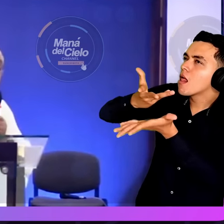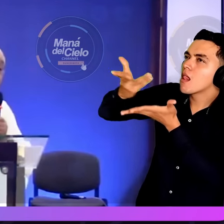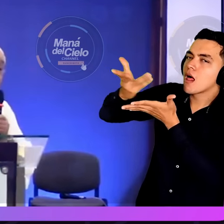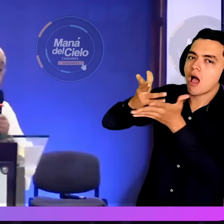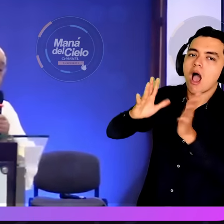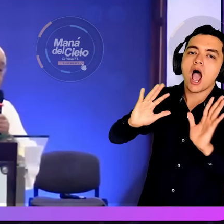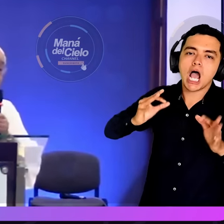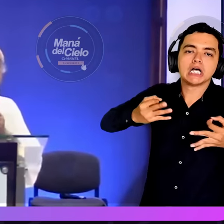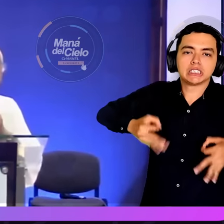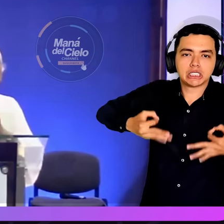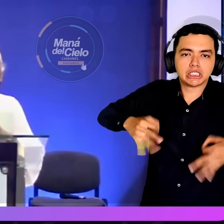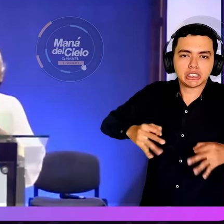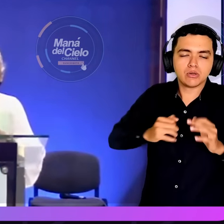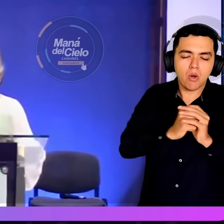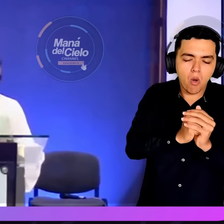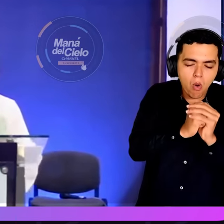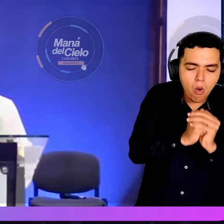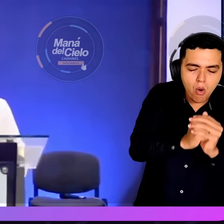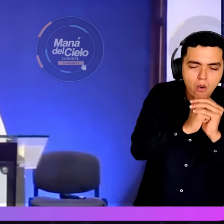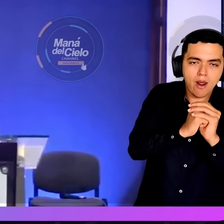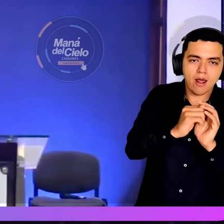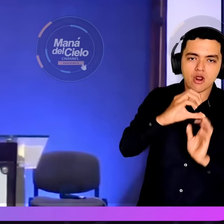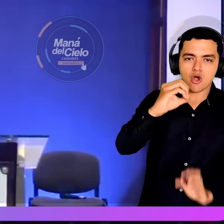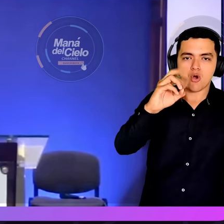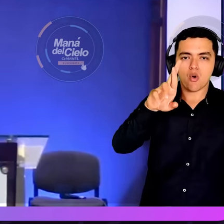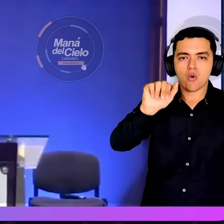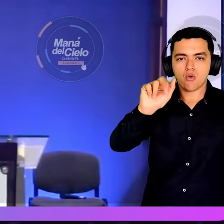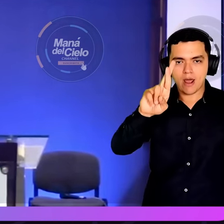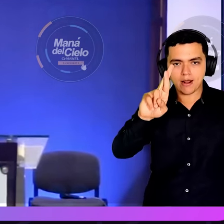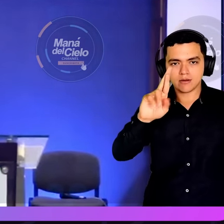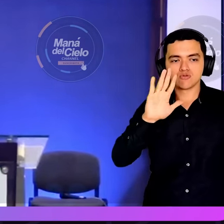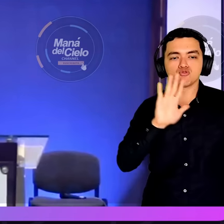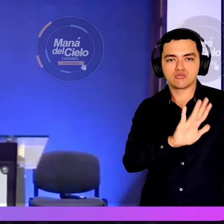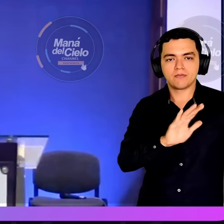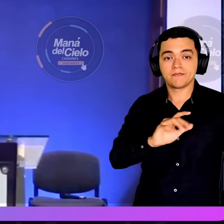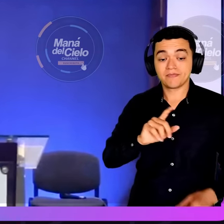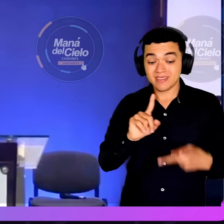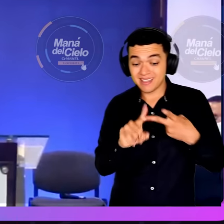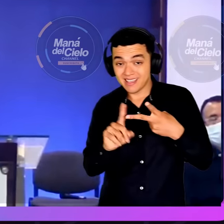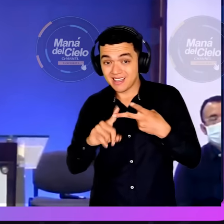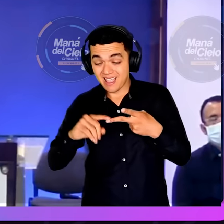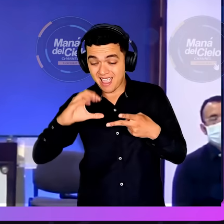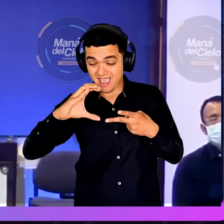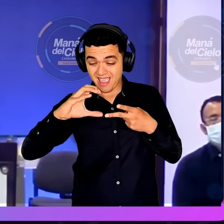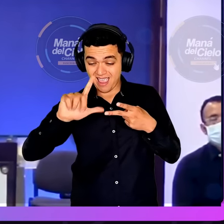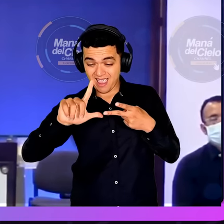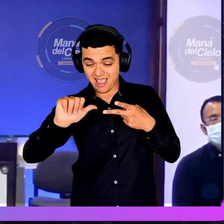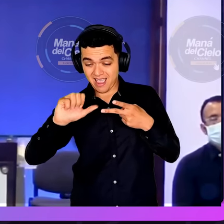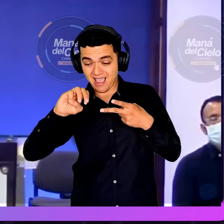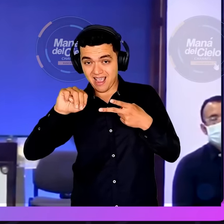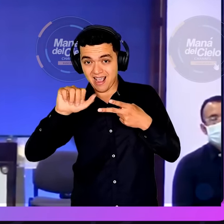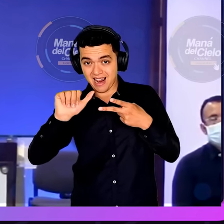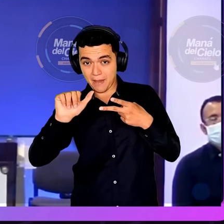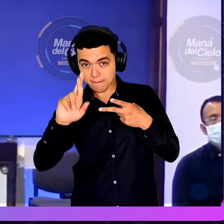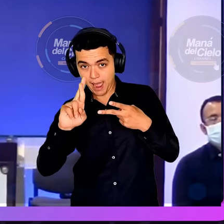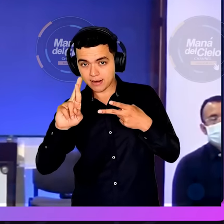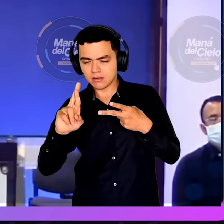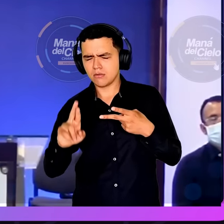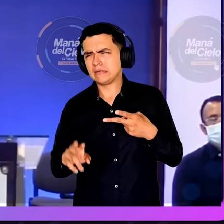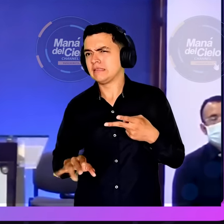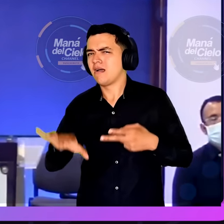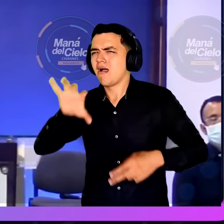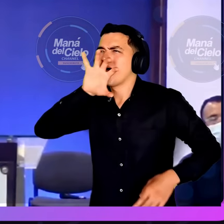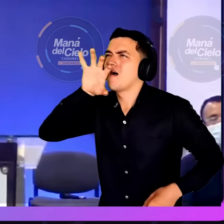cosa es clamar. A ver, ¿qué es orar? Señor, te alabo, te glorifico, te exalto, te bendigo. Eres bueno,